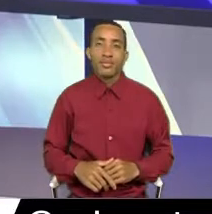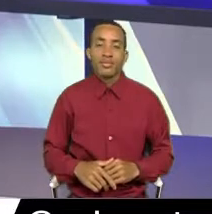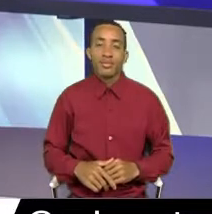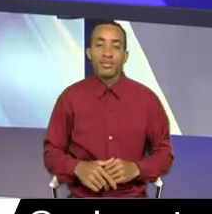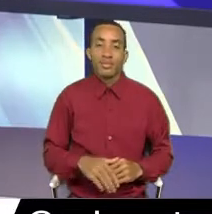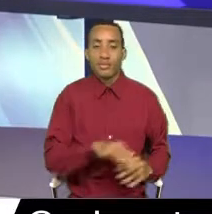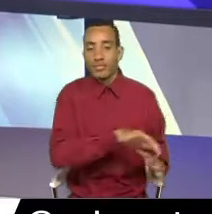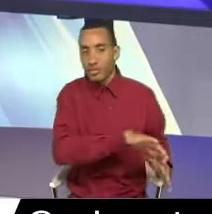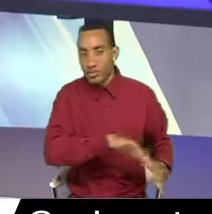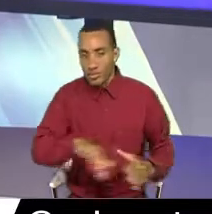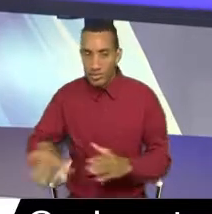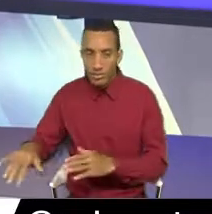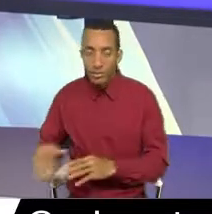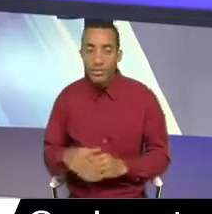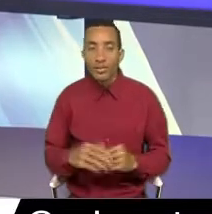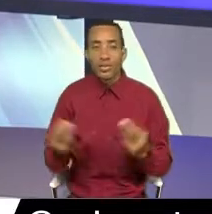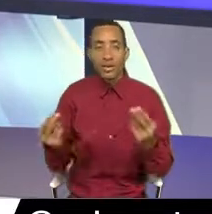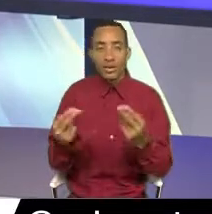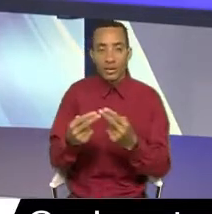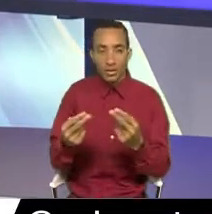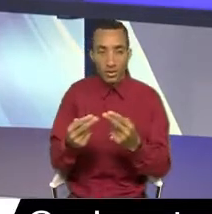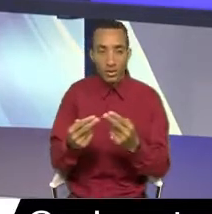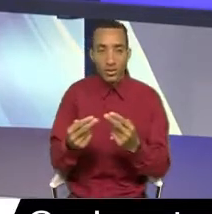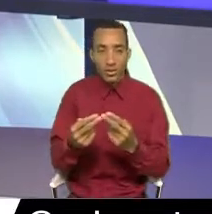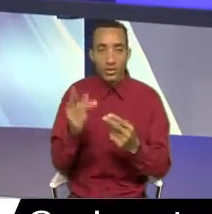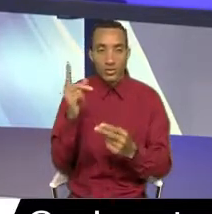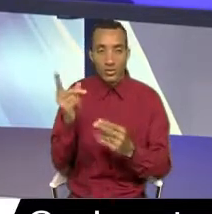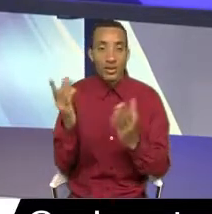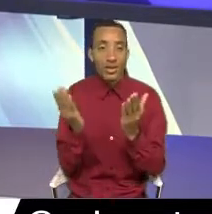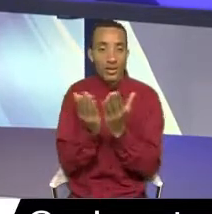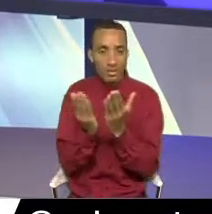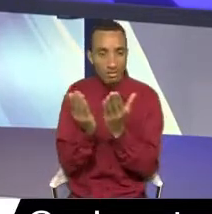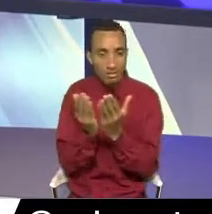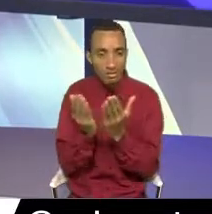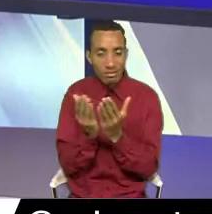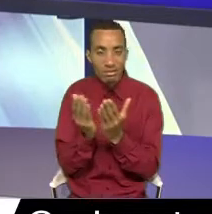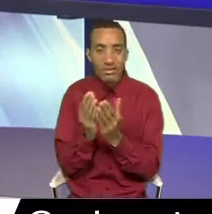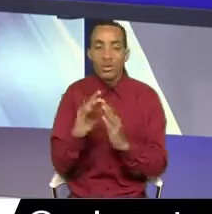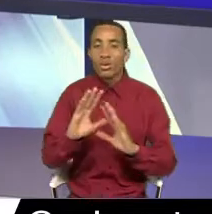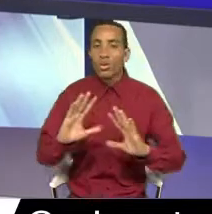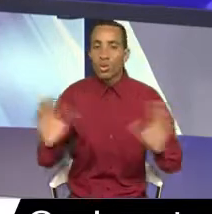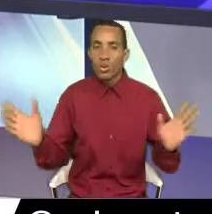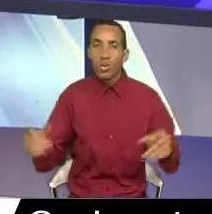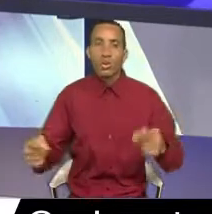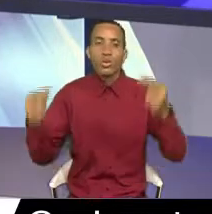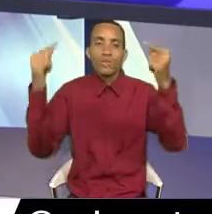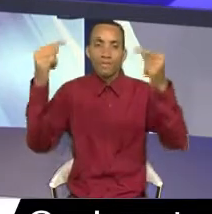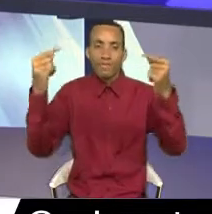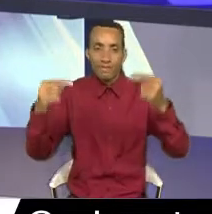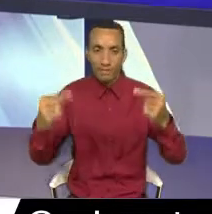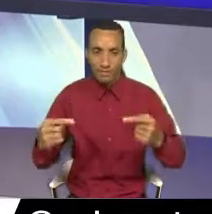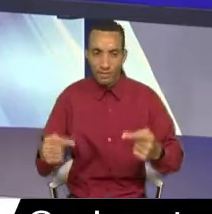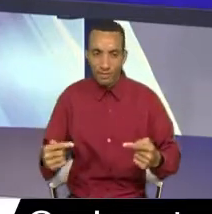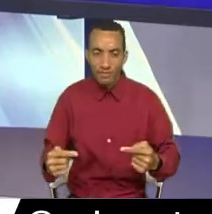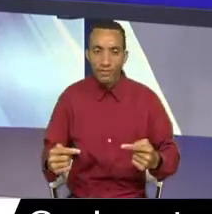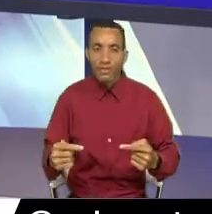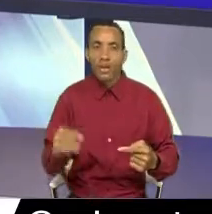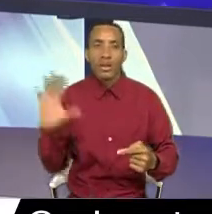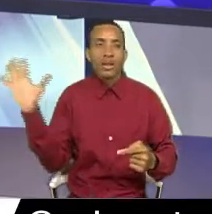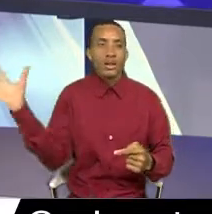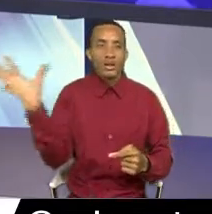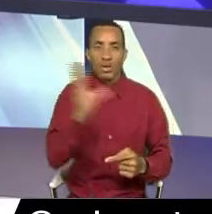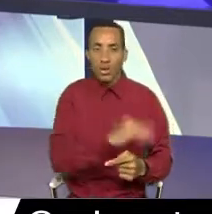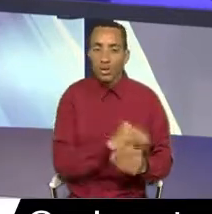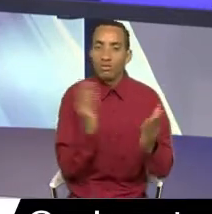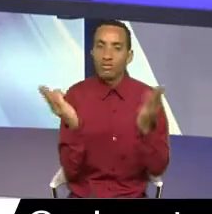Estudiantes del SENA dejaron el nombre del municipio en alto en Olimpiadas Académicas Nacionales. Allí lograron medallas de oro y plata en